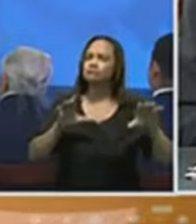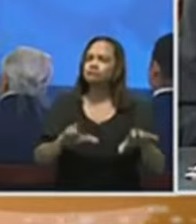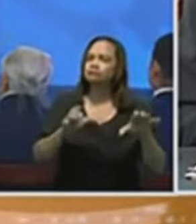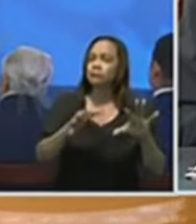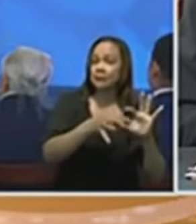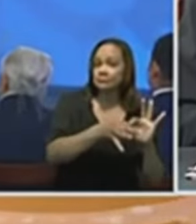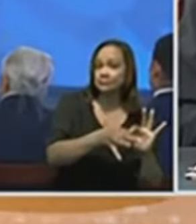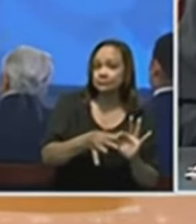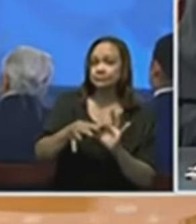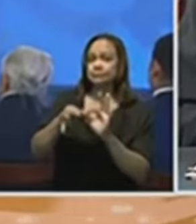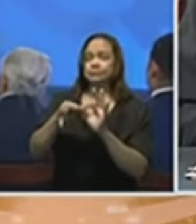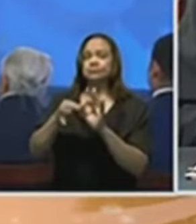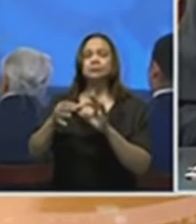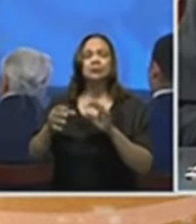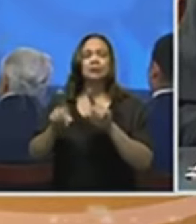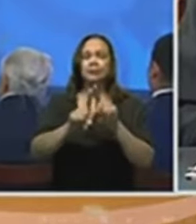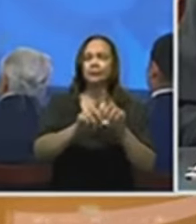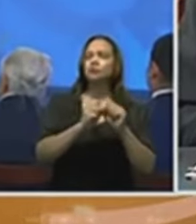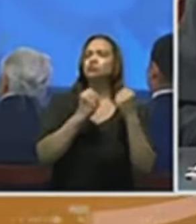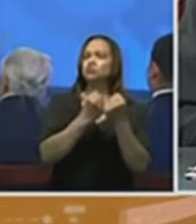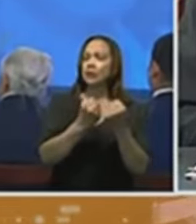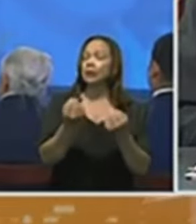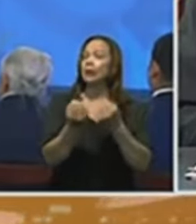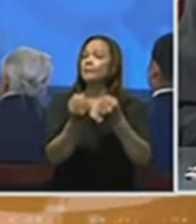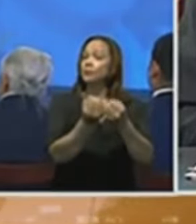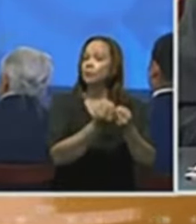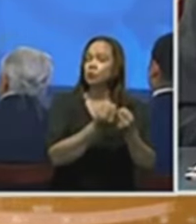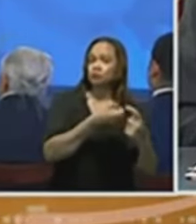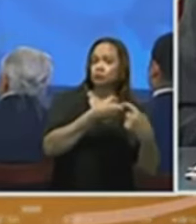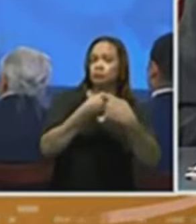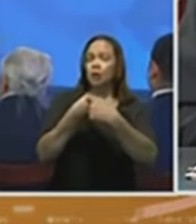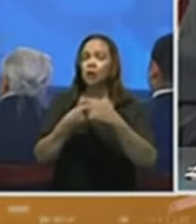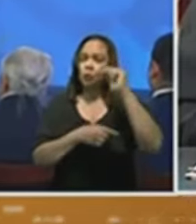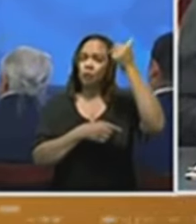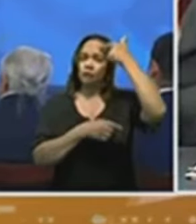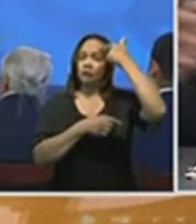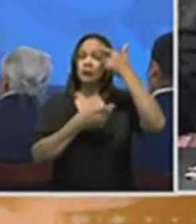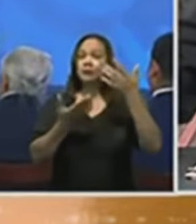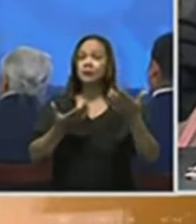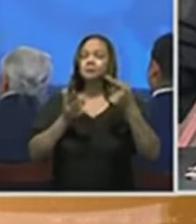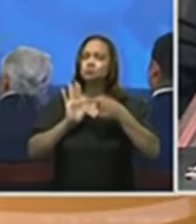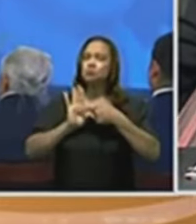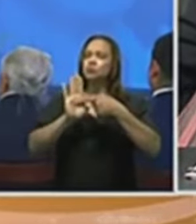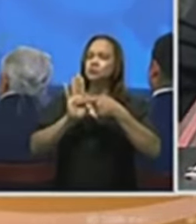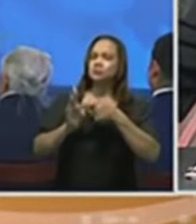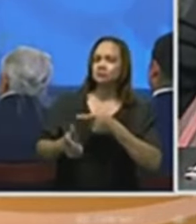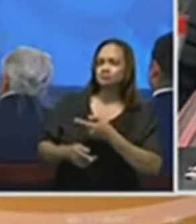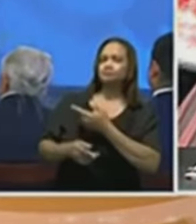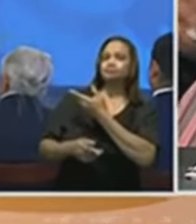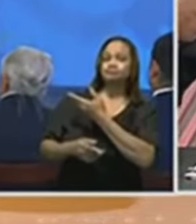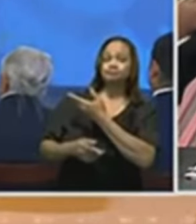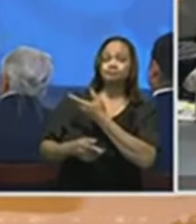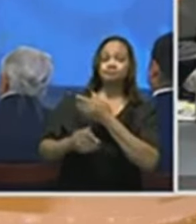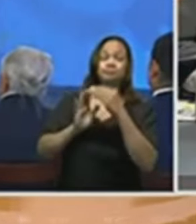condiciones como para encabezar un órgano que tenga que ver con el manejo general de los planes sociales Ella tenía un muy buen desempeño